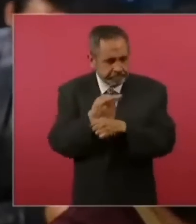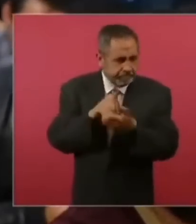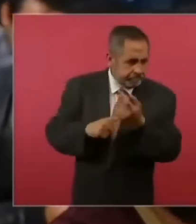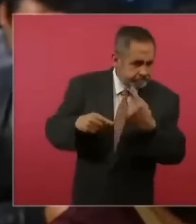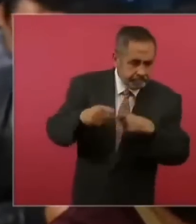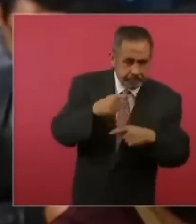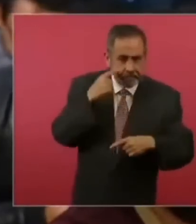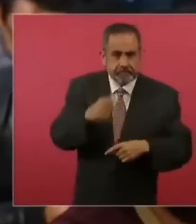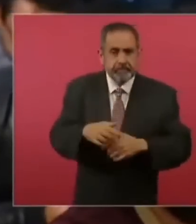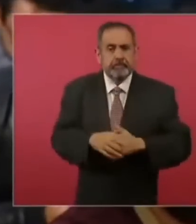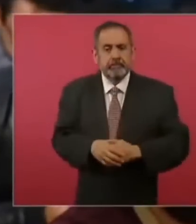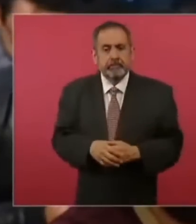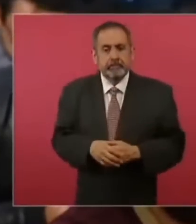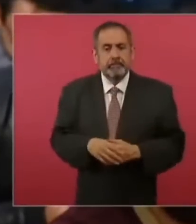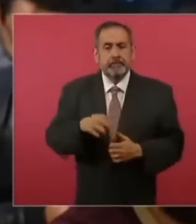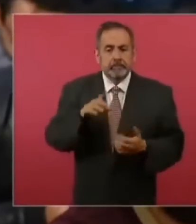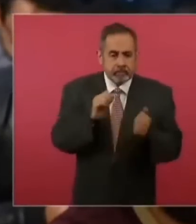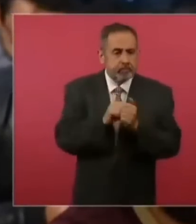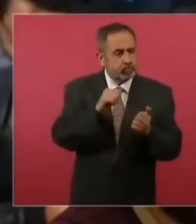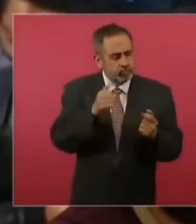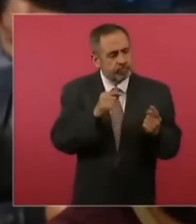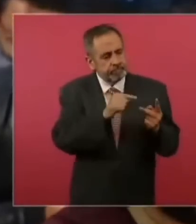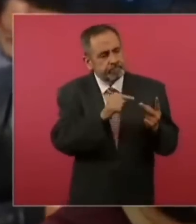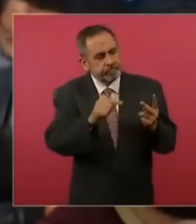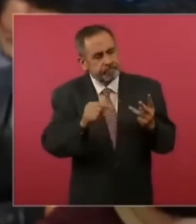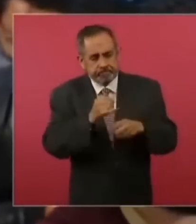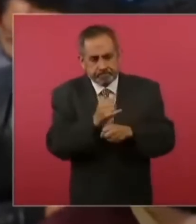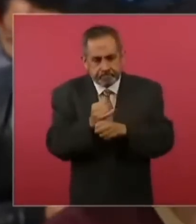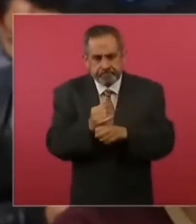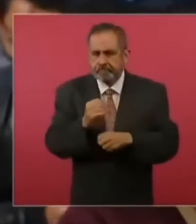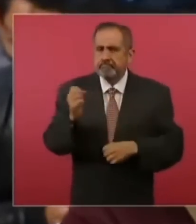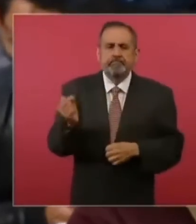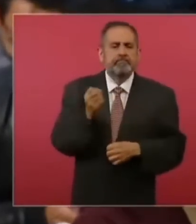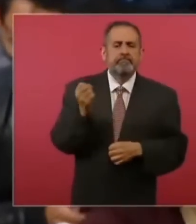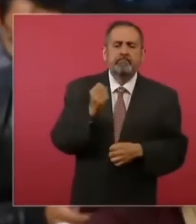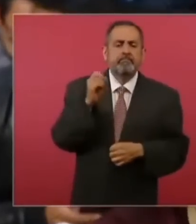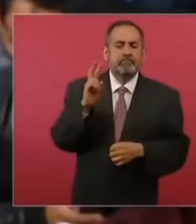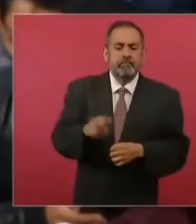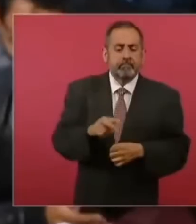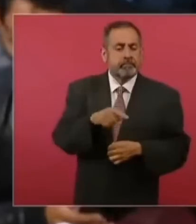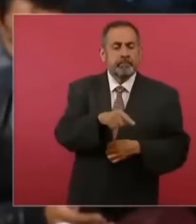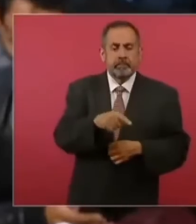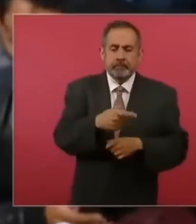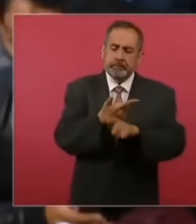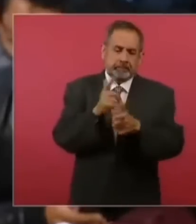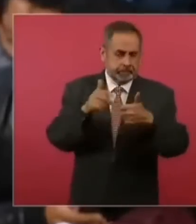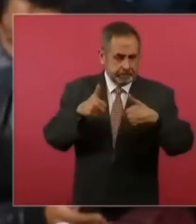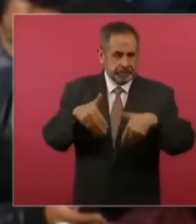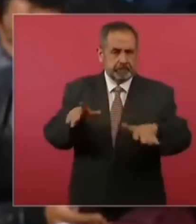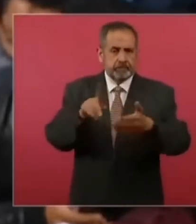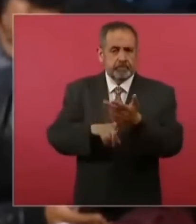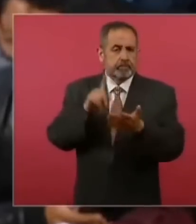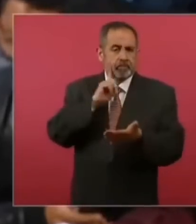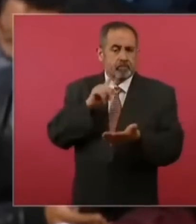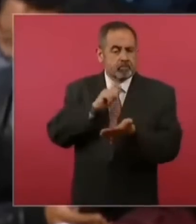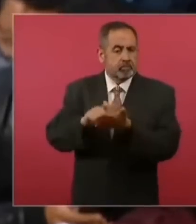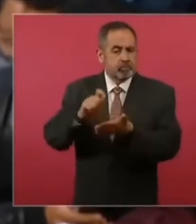caso y otros casos más. Afortunadamente se logró la liberación de la